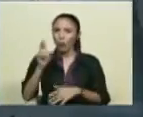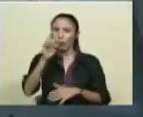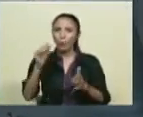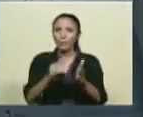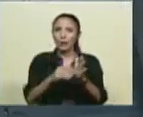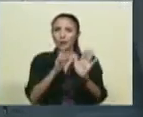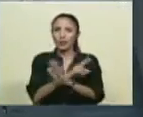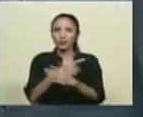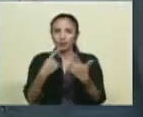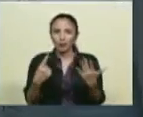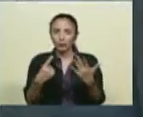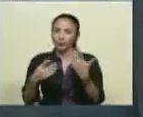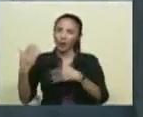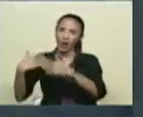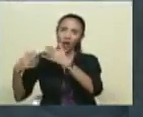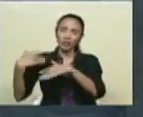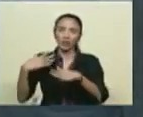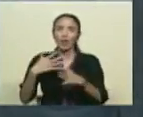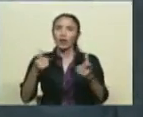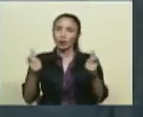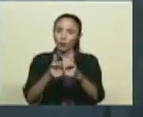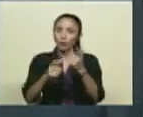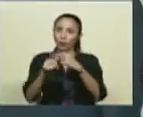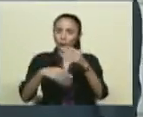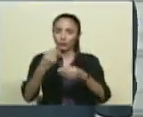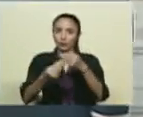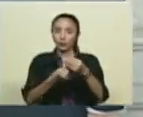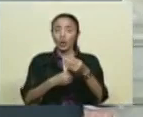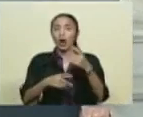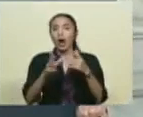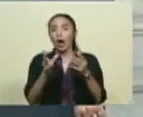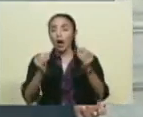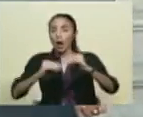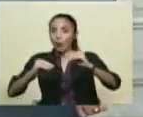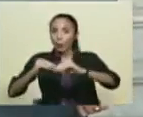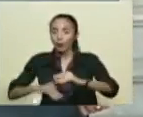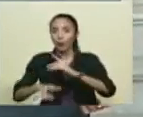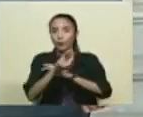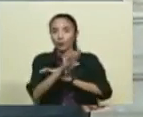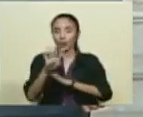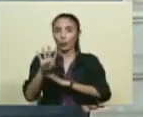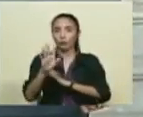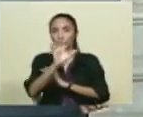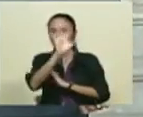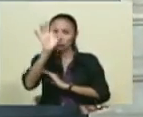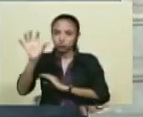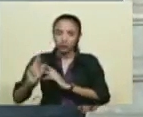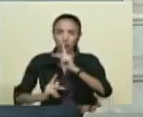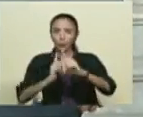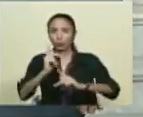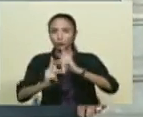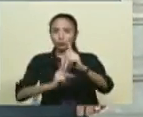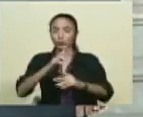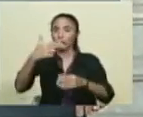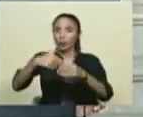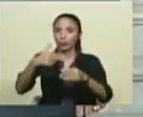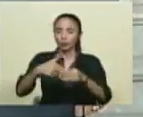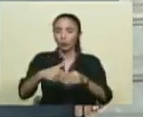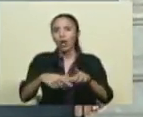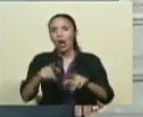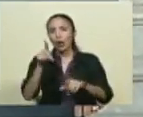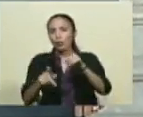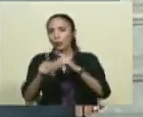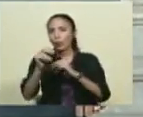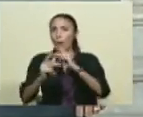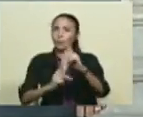Él ha dicho que también han acordado ampliar los acuerdos entre los 24 países productores de petróleo y los no